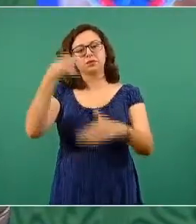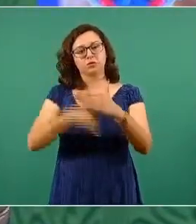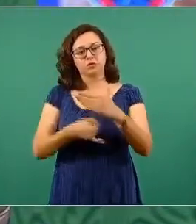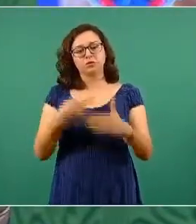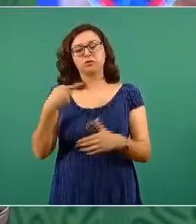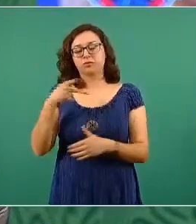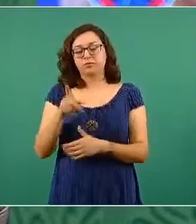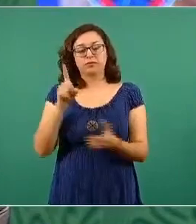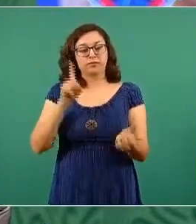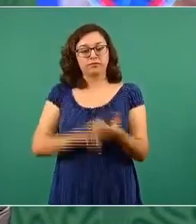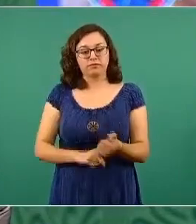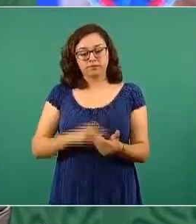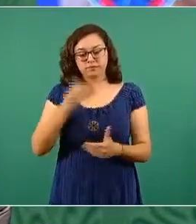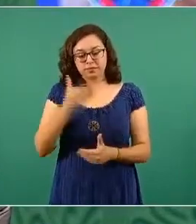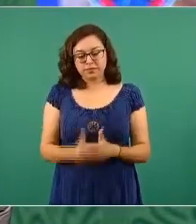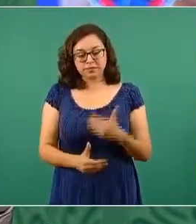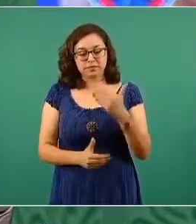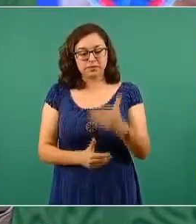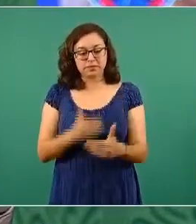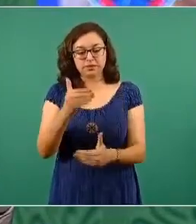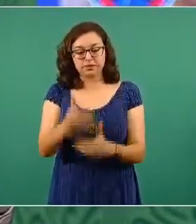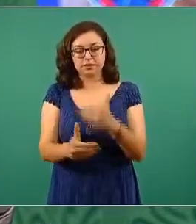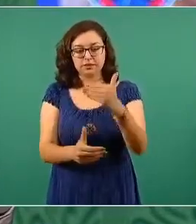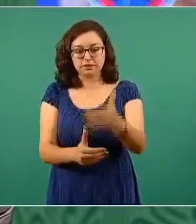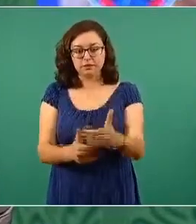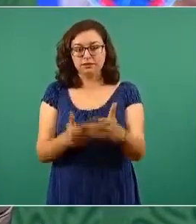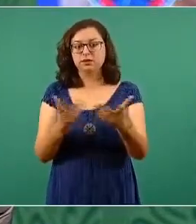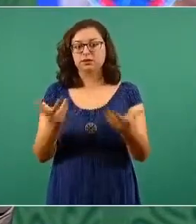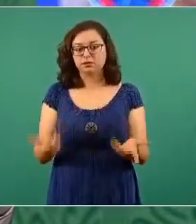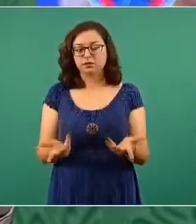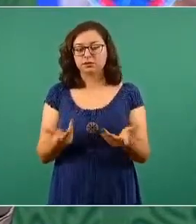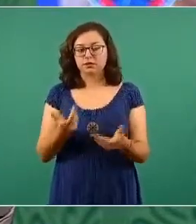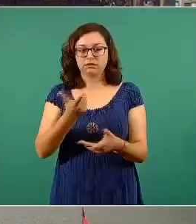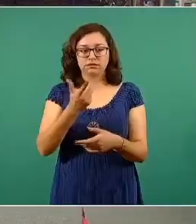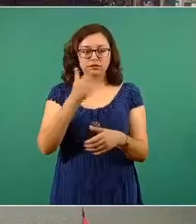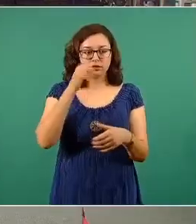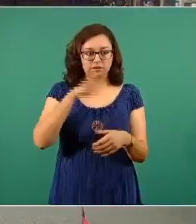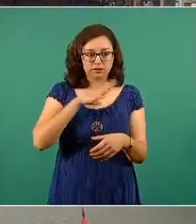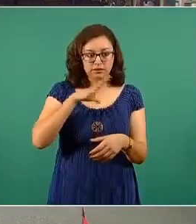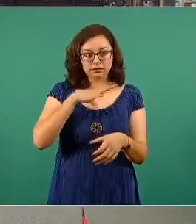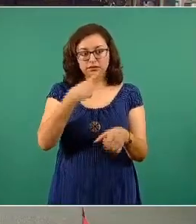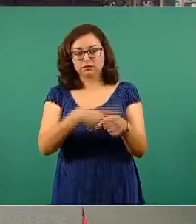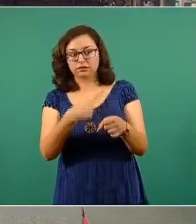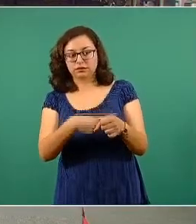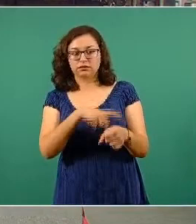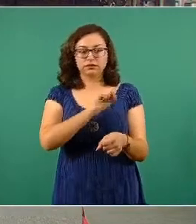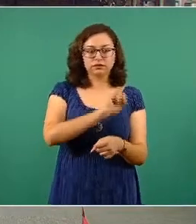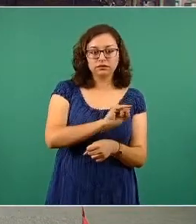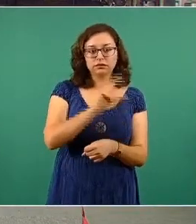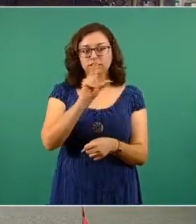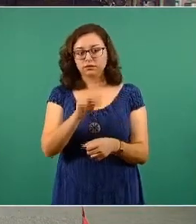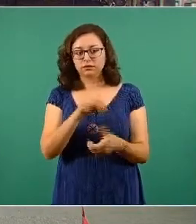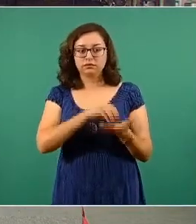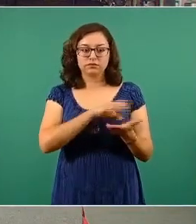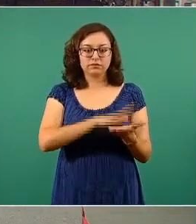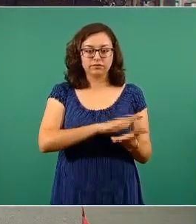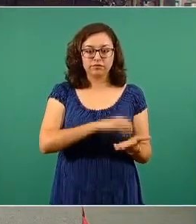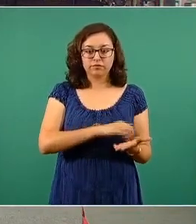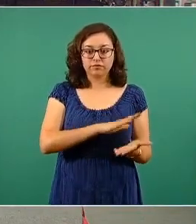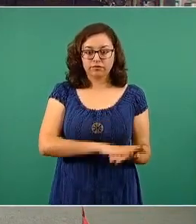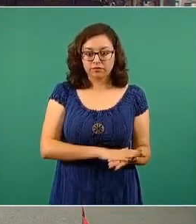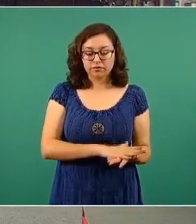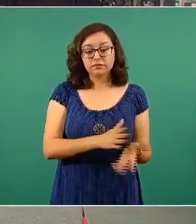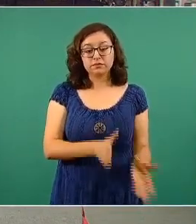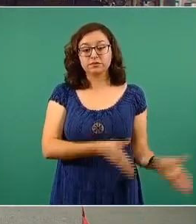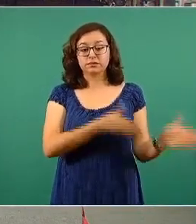mismos procesos de poder conocer a través de un servicio de salud que existe una persona enferma. Con el tema de las